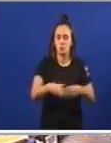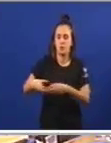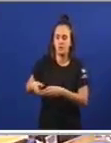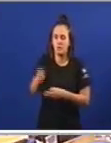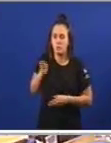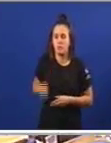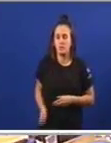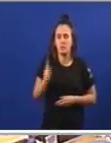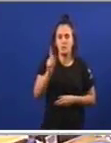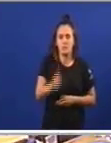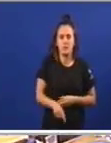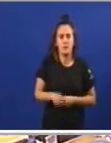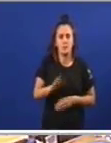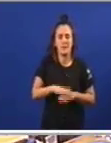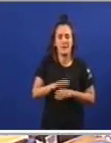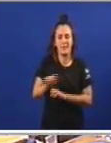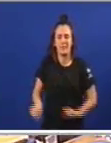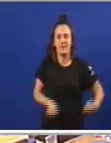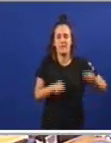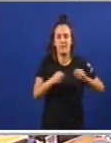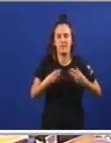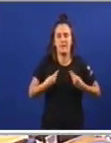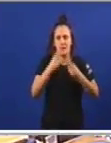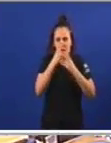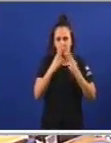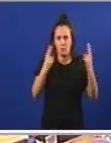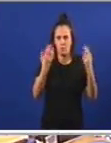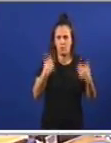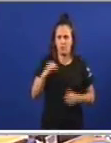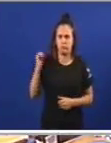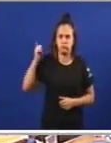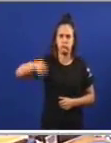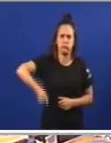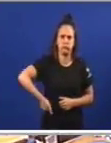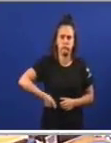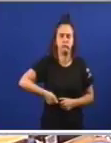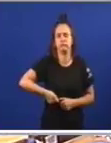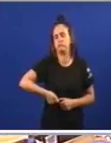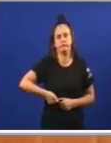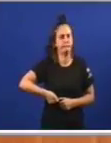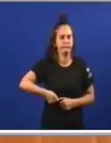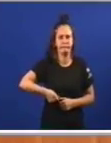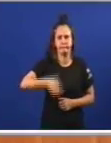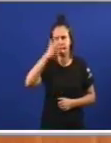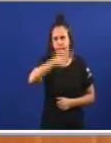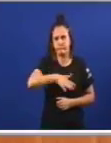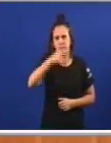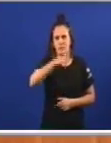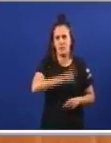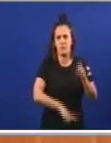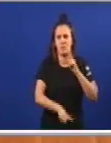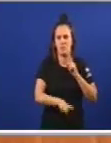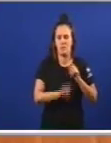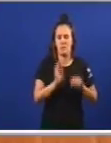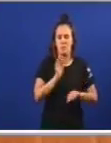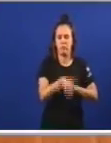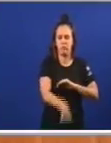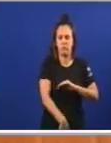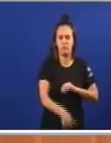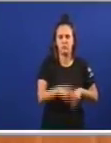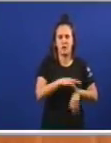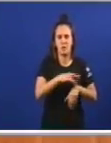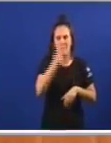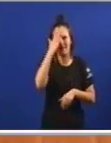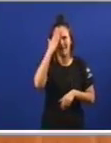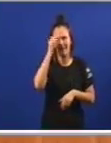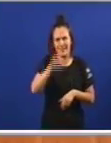en defensa da sanidade pública levan anos denunciando o deterioro progresivo da saúde mental en Galicia. A saúde mental